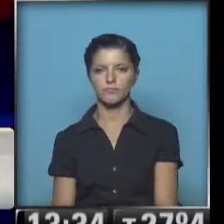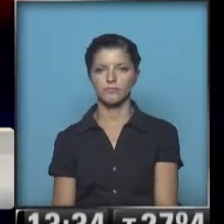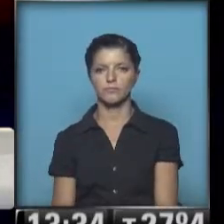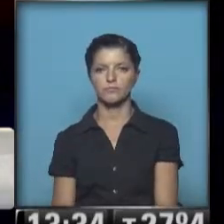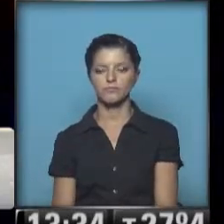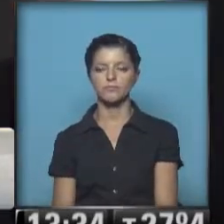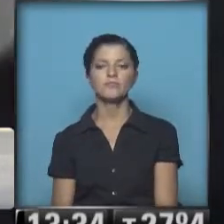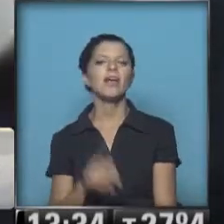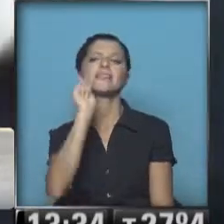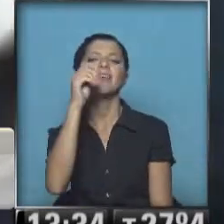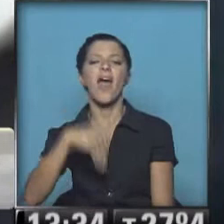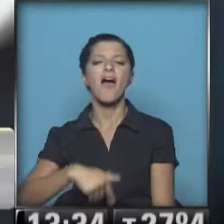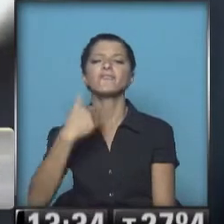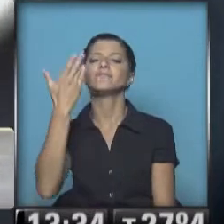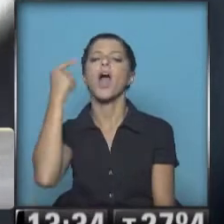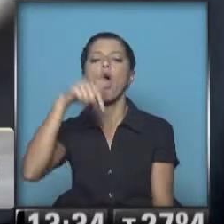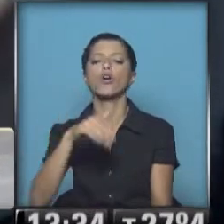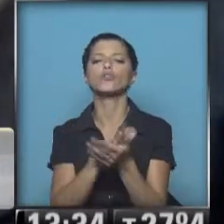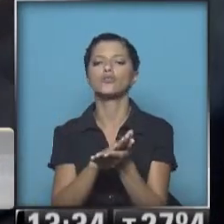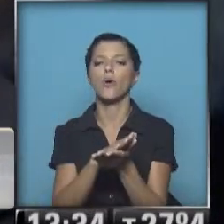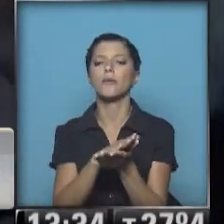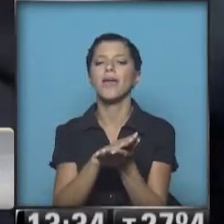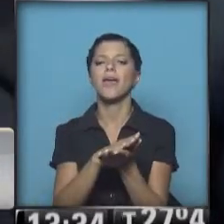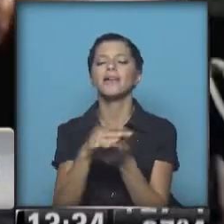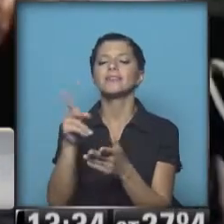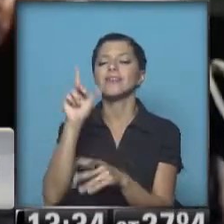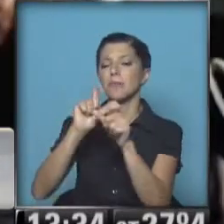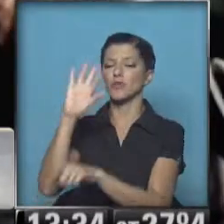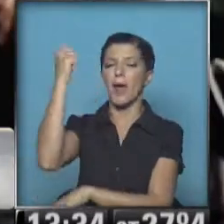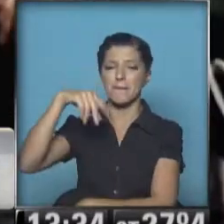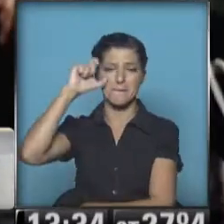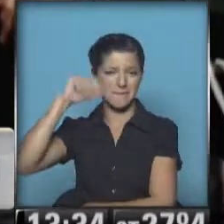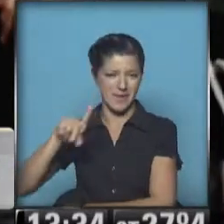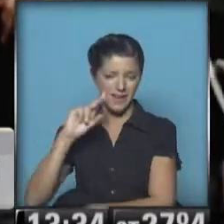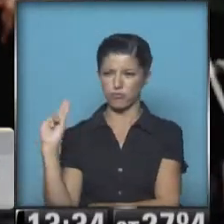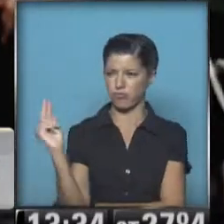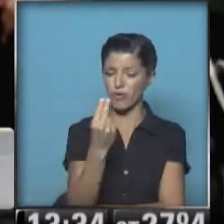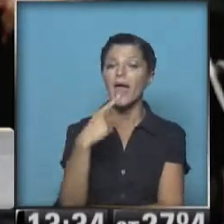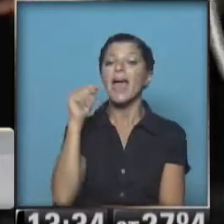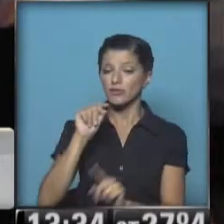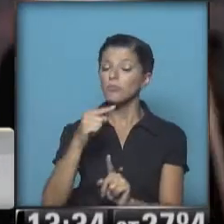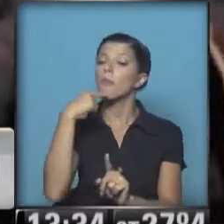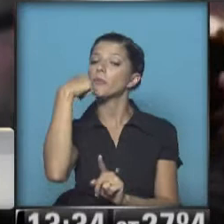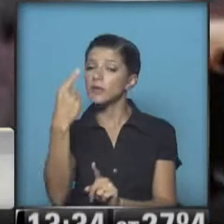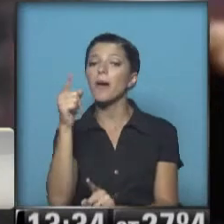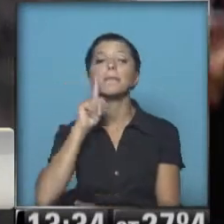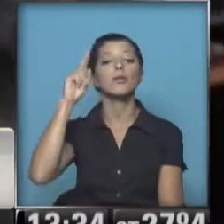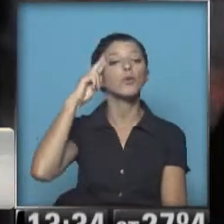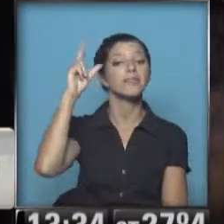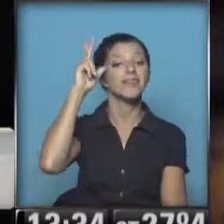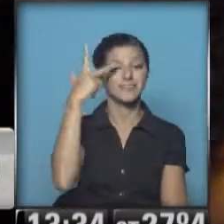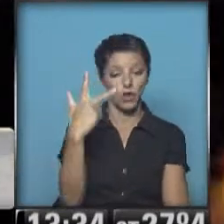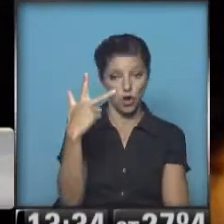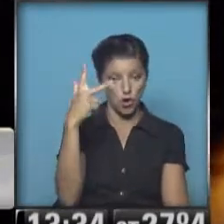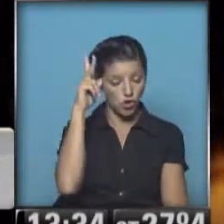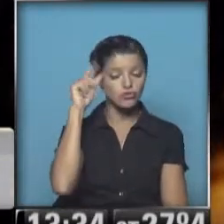¿Quién habla hoy del exterminio armenio? Se preguntaba significativamente Adolf Hitler en 1938.